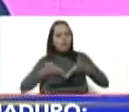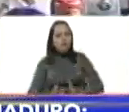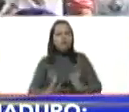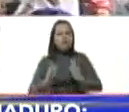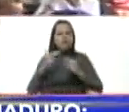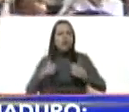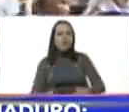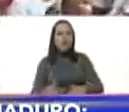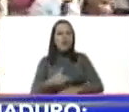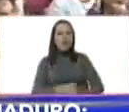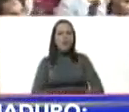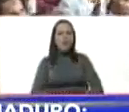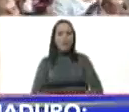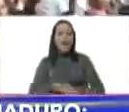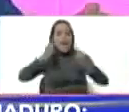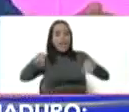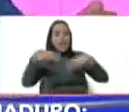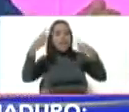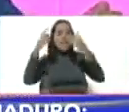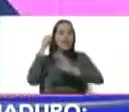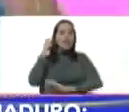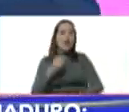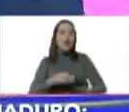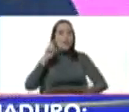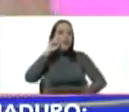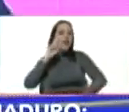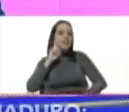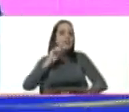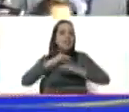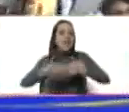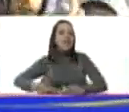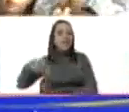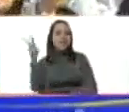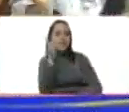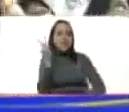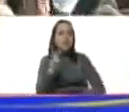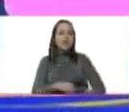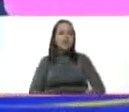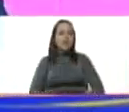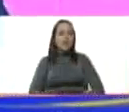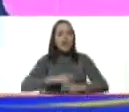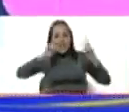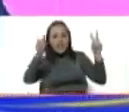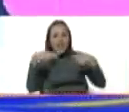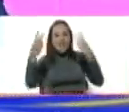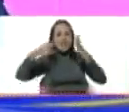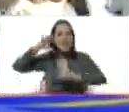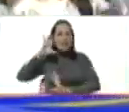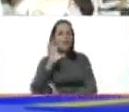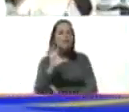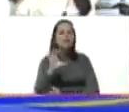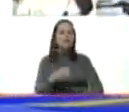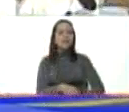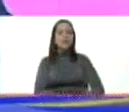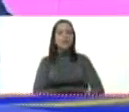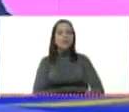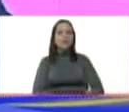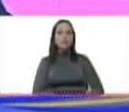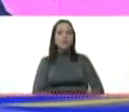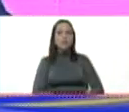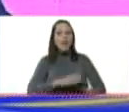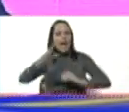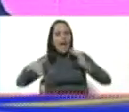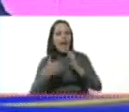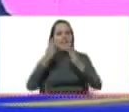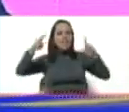humanizado. ¡Que vivan las mujeres embarazadas de Venezuela! ¡Que viva la patria! ¡Hasta